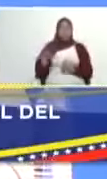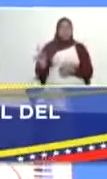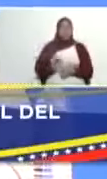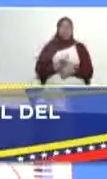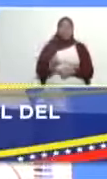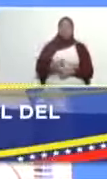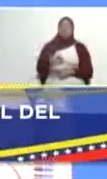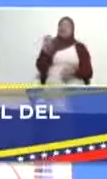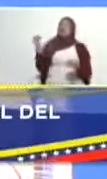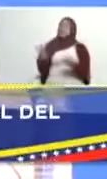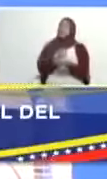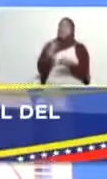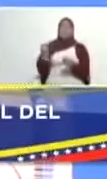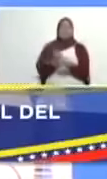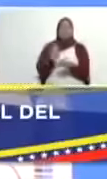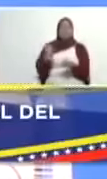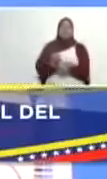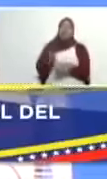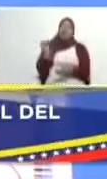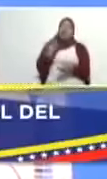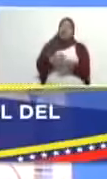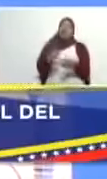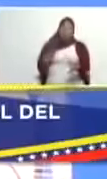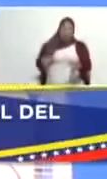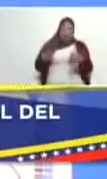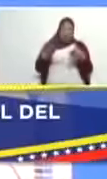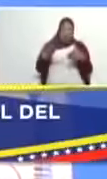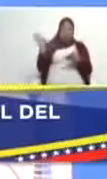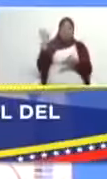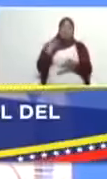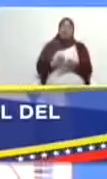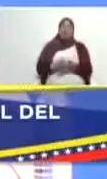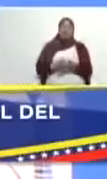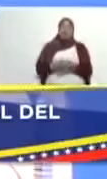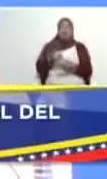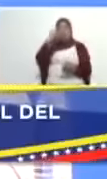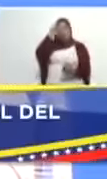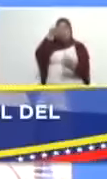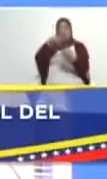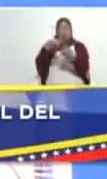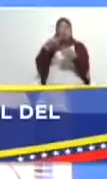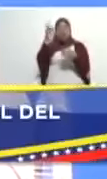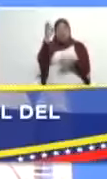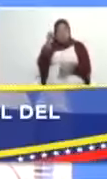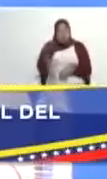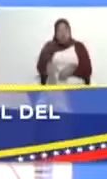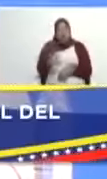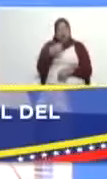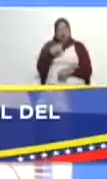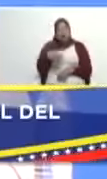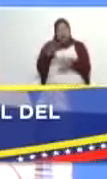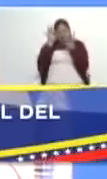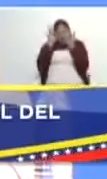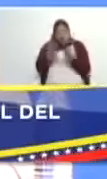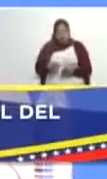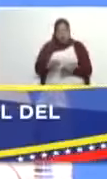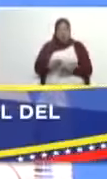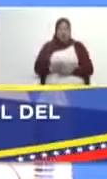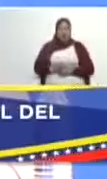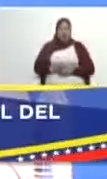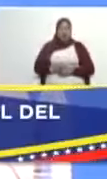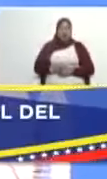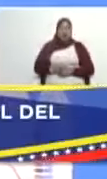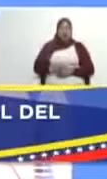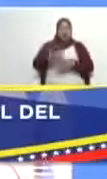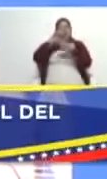sé que volveremos a ganar, y sé que lo lograremos, lo sé, compañero. Mi